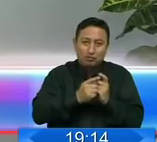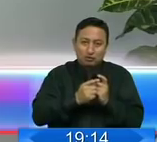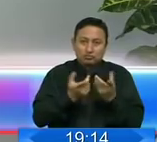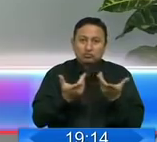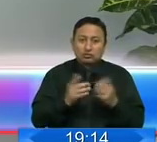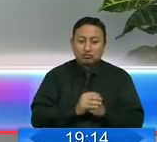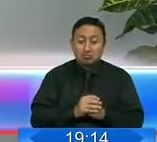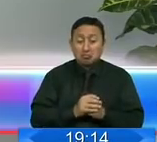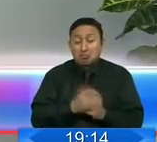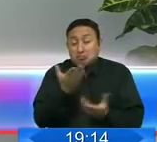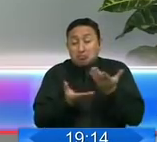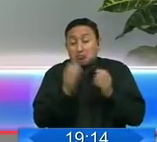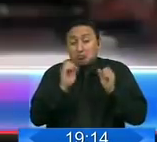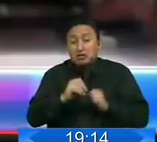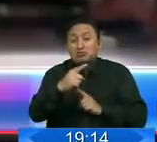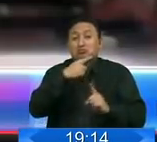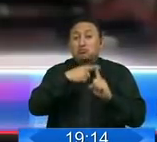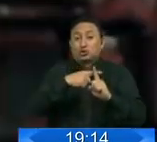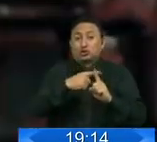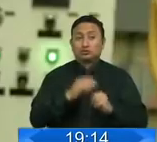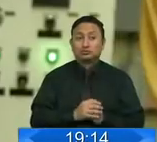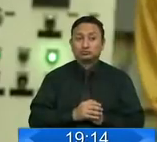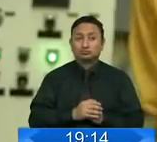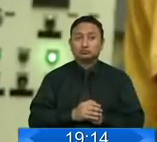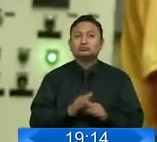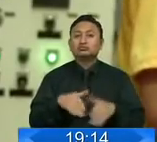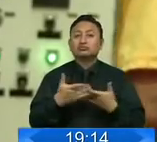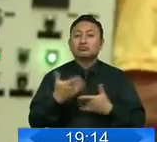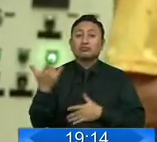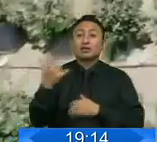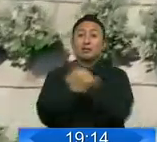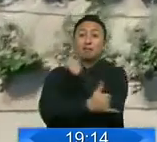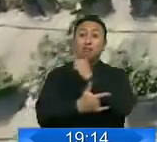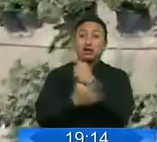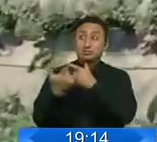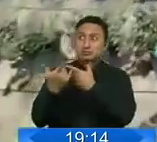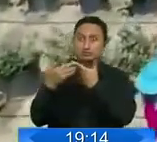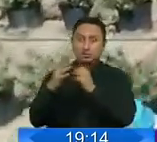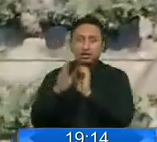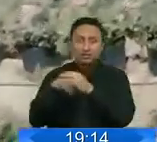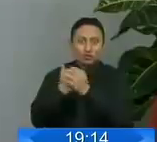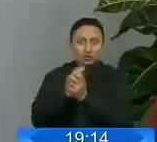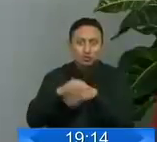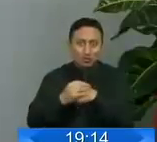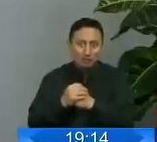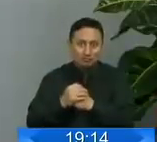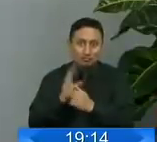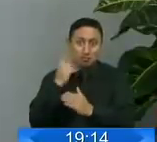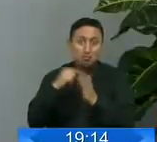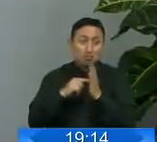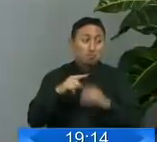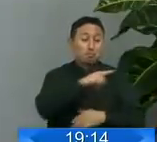ser positivos. Aplicación que en países vecinos le están sacando provecho. Por ejemplo, el Perú,